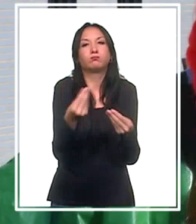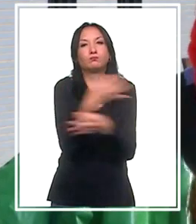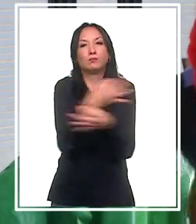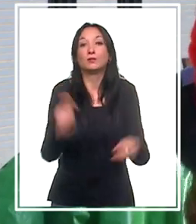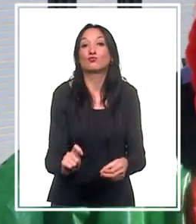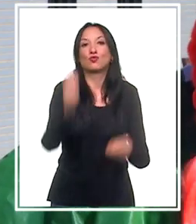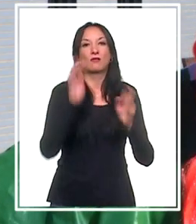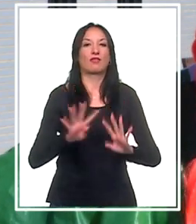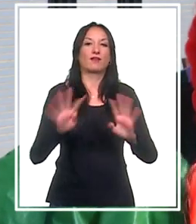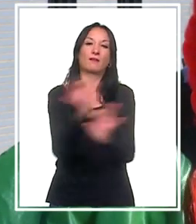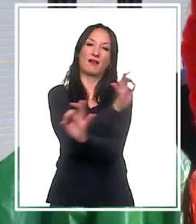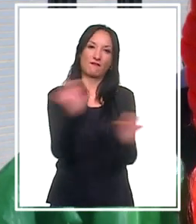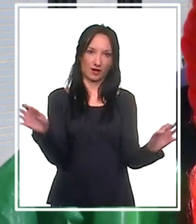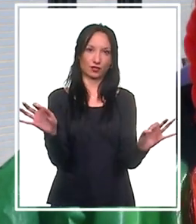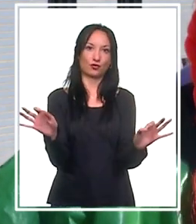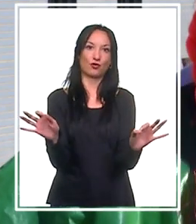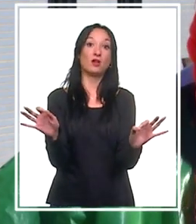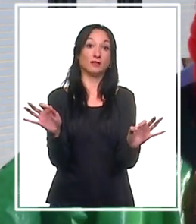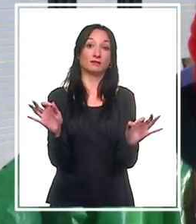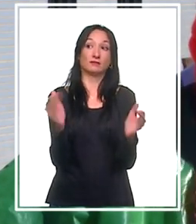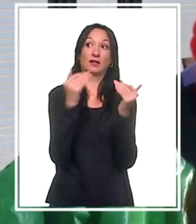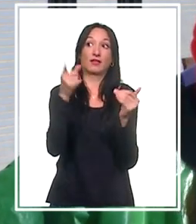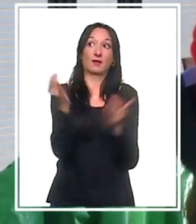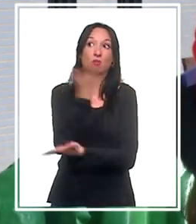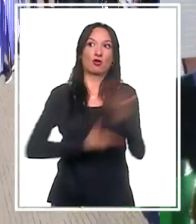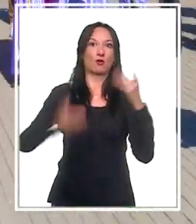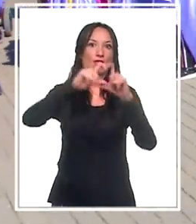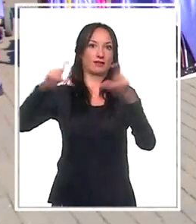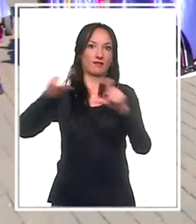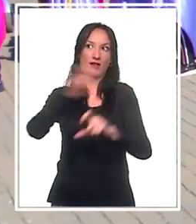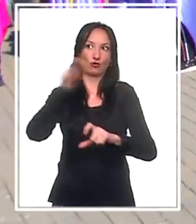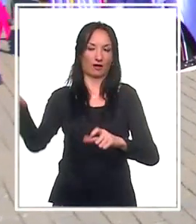un gran desfile junto a las diferentes entidades que hemos colaborado